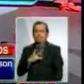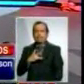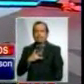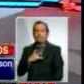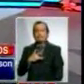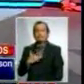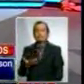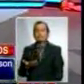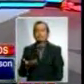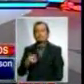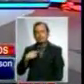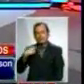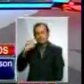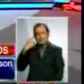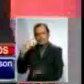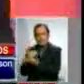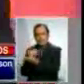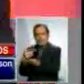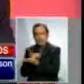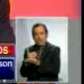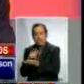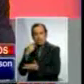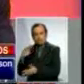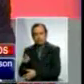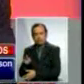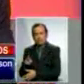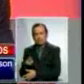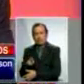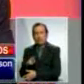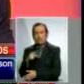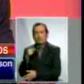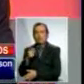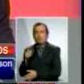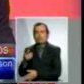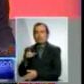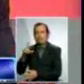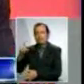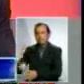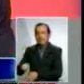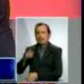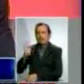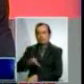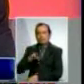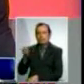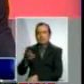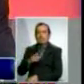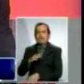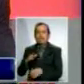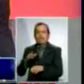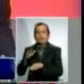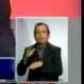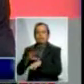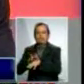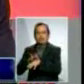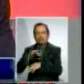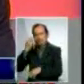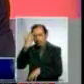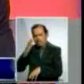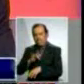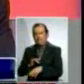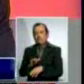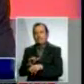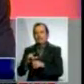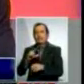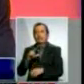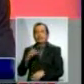que esas utilidades tienen que ver con disminución de sus días de licencia por pérdidas de cobertura o por no cobertura de algunas prestaciones